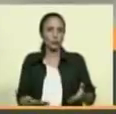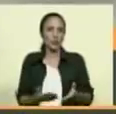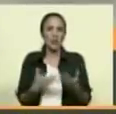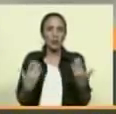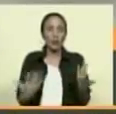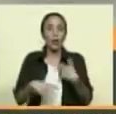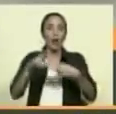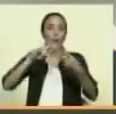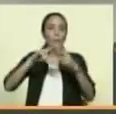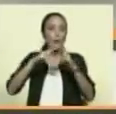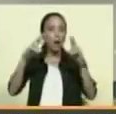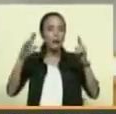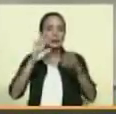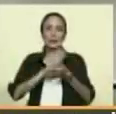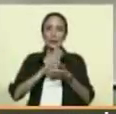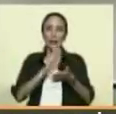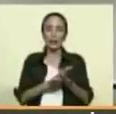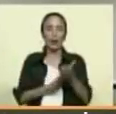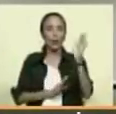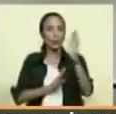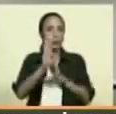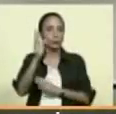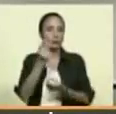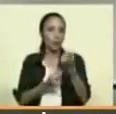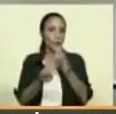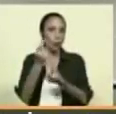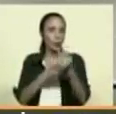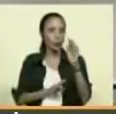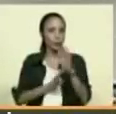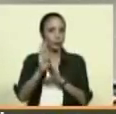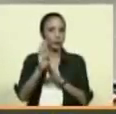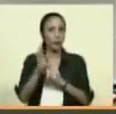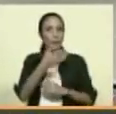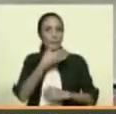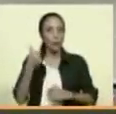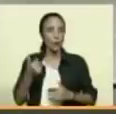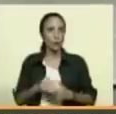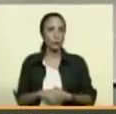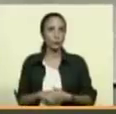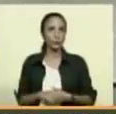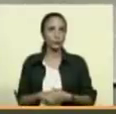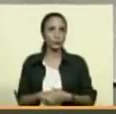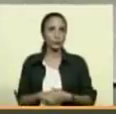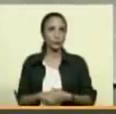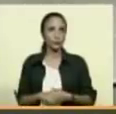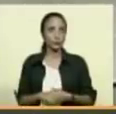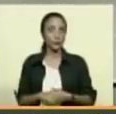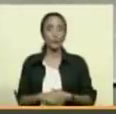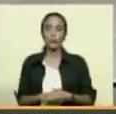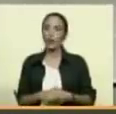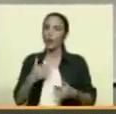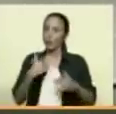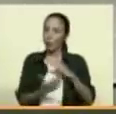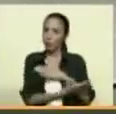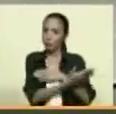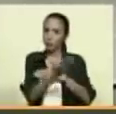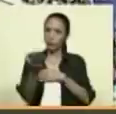traerle la prosperidad y el crecimiento económico, y se los voy a garantizar, se los voy a